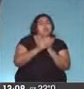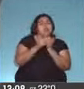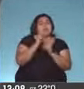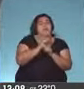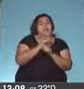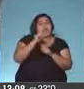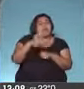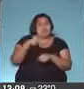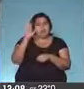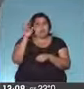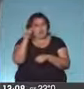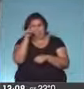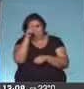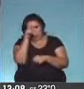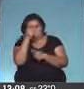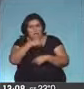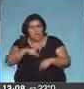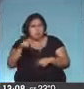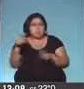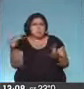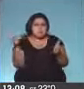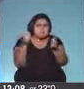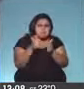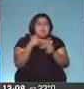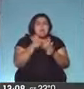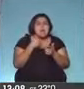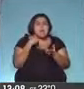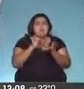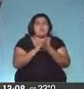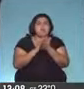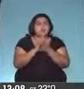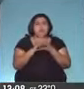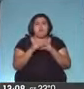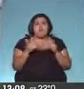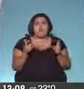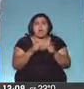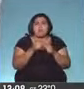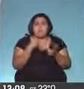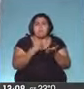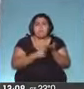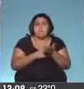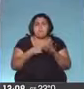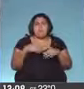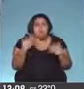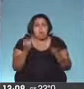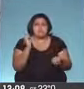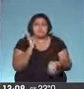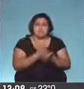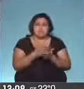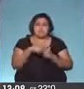Seguridad, y en definitiva a ver qué medidas se van a adoptar de aquí en adelante para profundizar lo que es